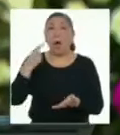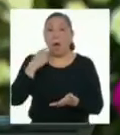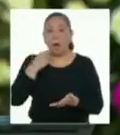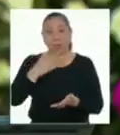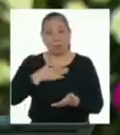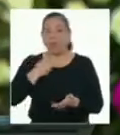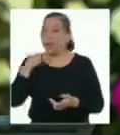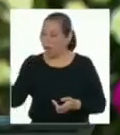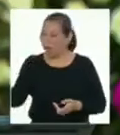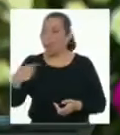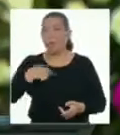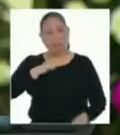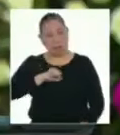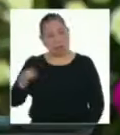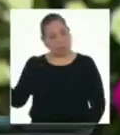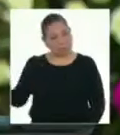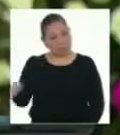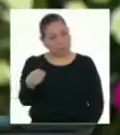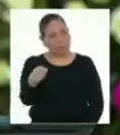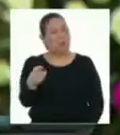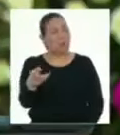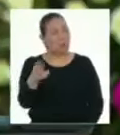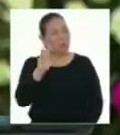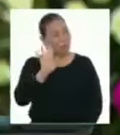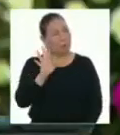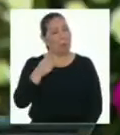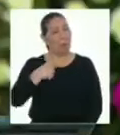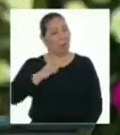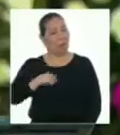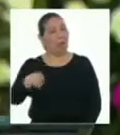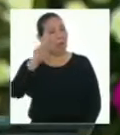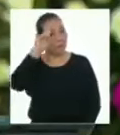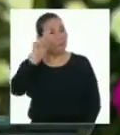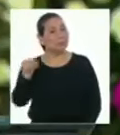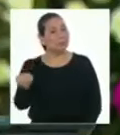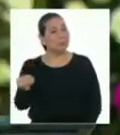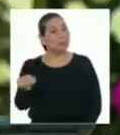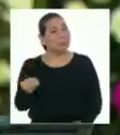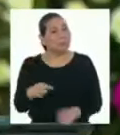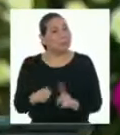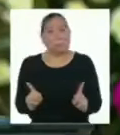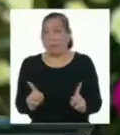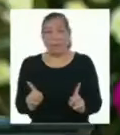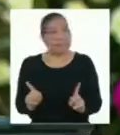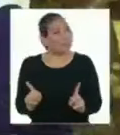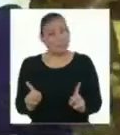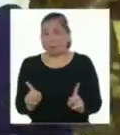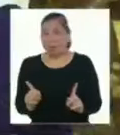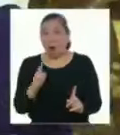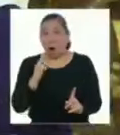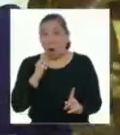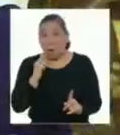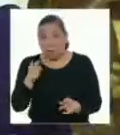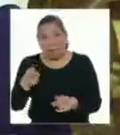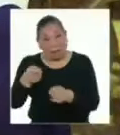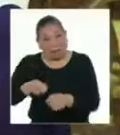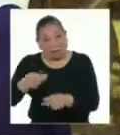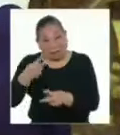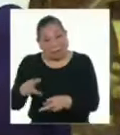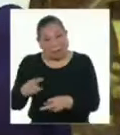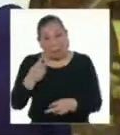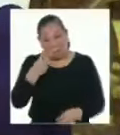hijo diciéndose: tendrán respeto a mi hijo. Pero los viñadores,